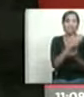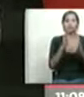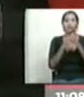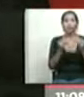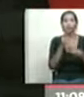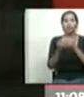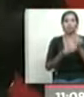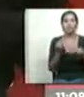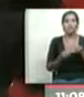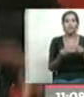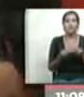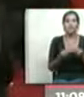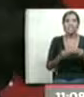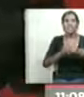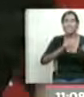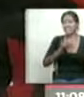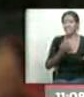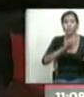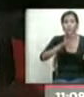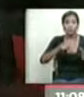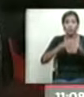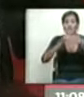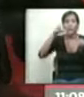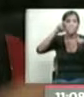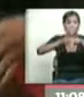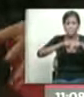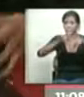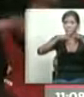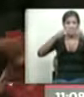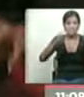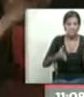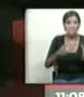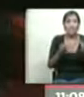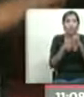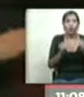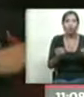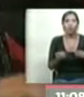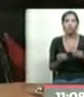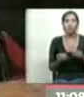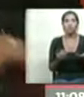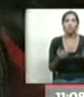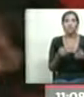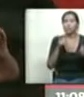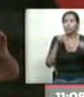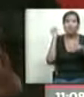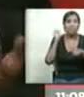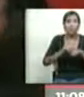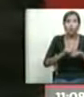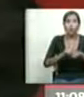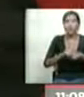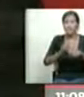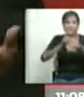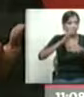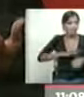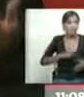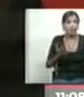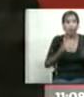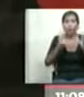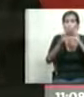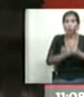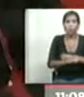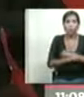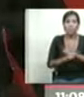allí y se llevó todas las mesas, las sillas, el tema y tal, no sé qué. Y eso se abandonó y quedó oscuro. Se llevó